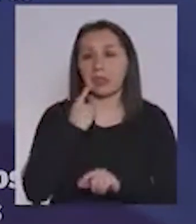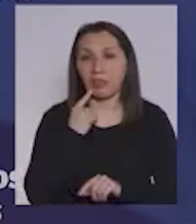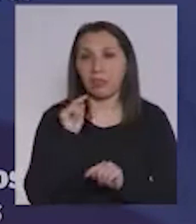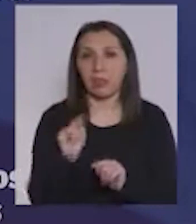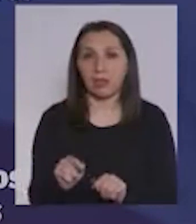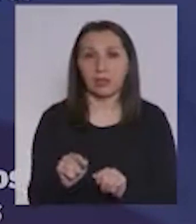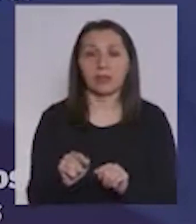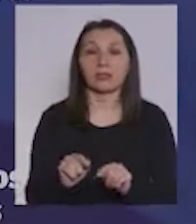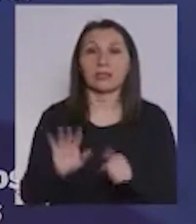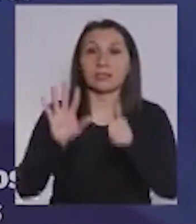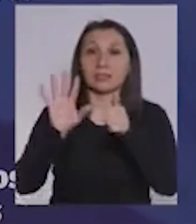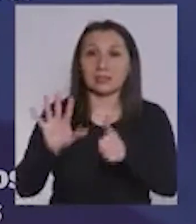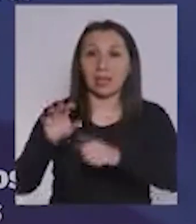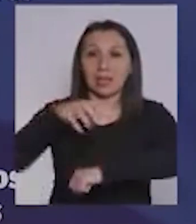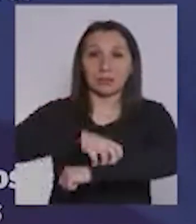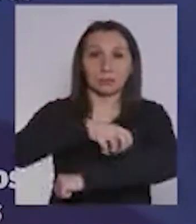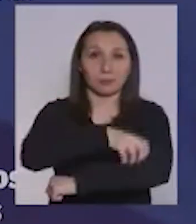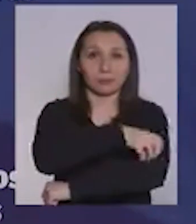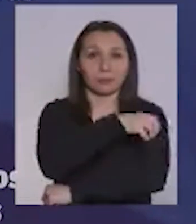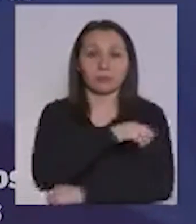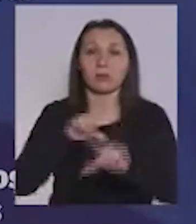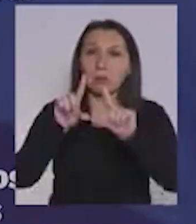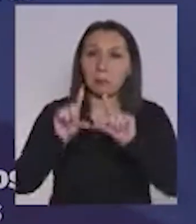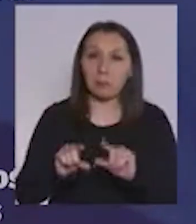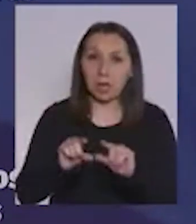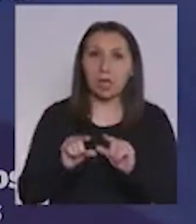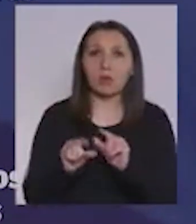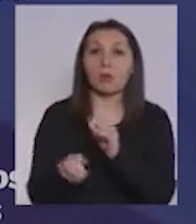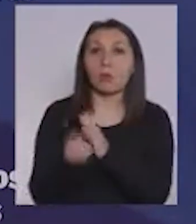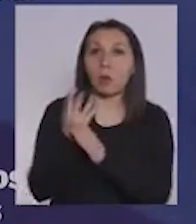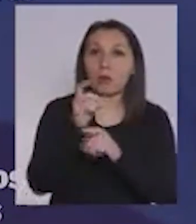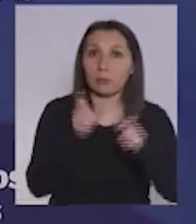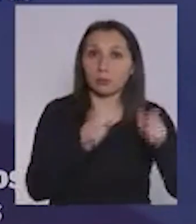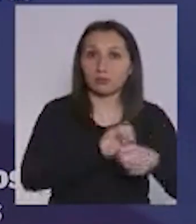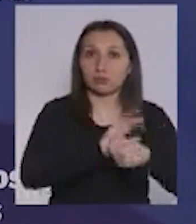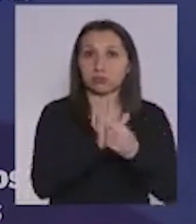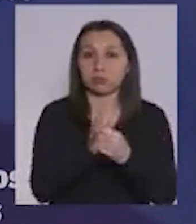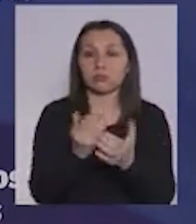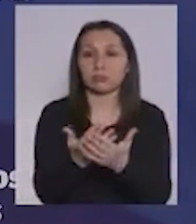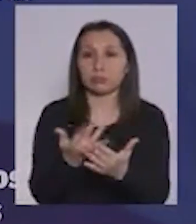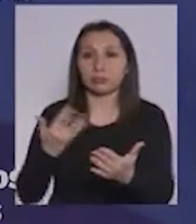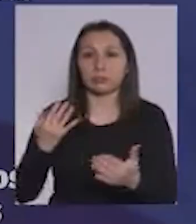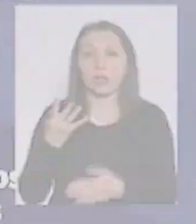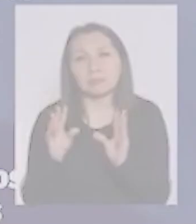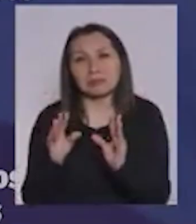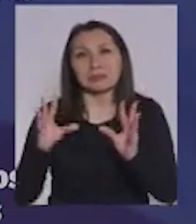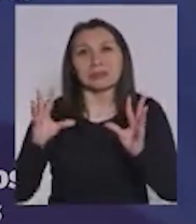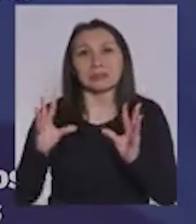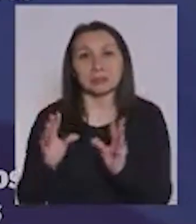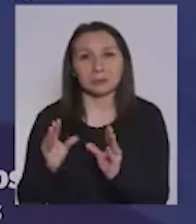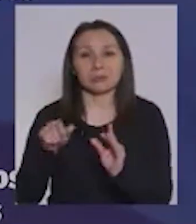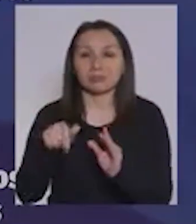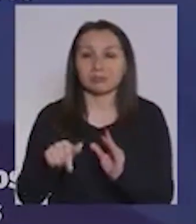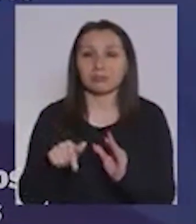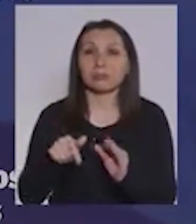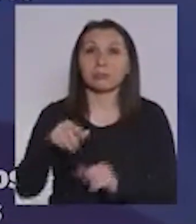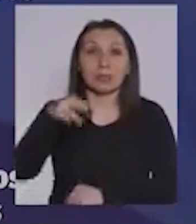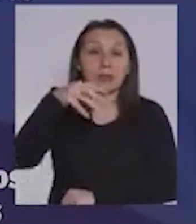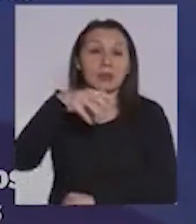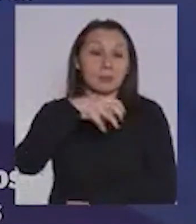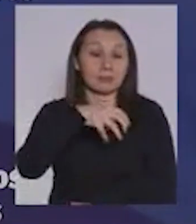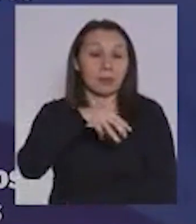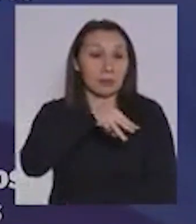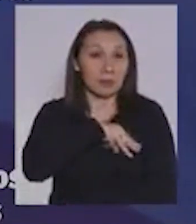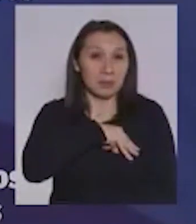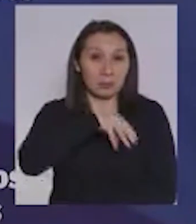y seis regiones disminuyen sus casos nuevos en los últimos catorce días para la región metropolitana